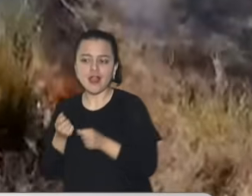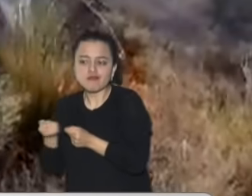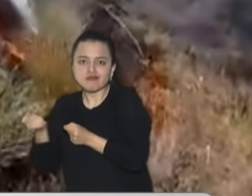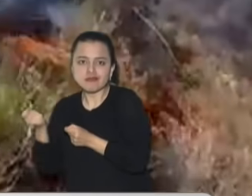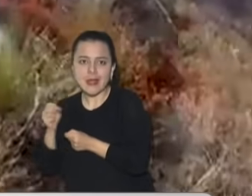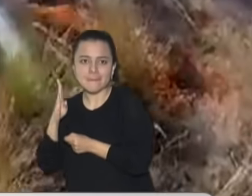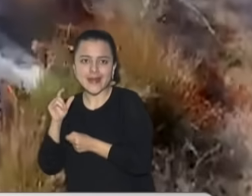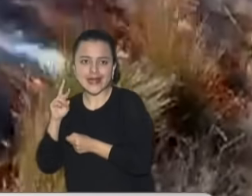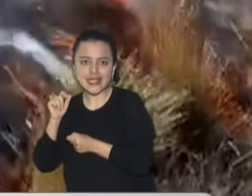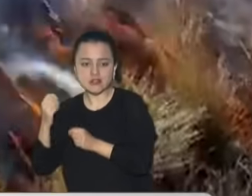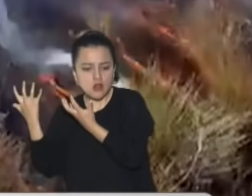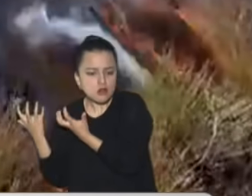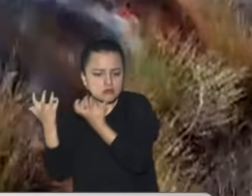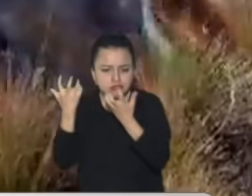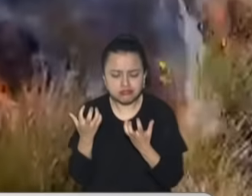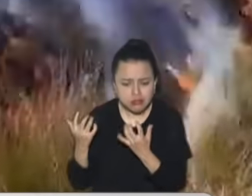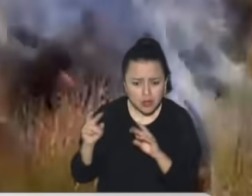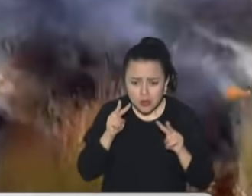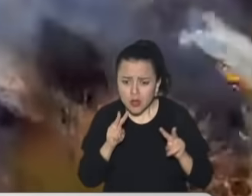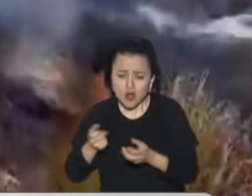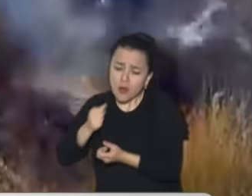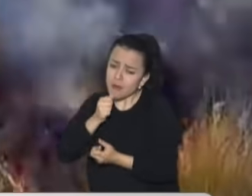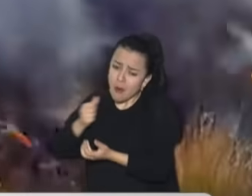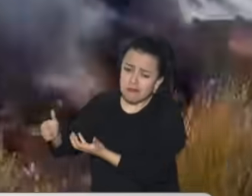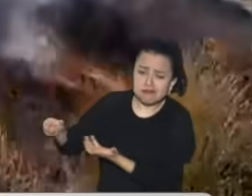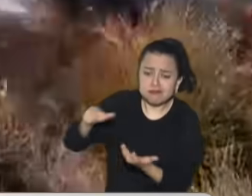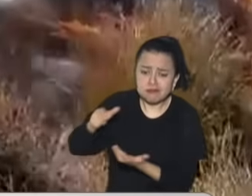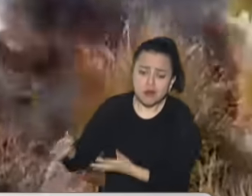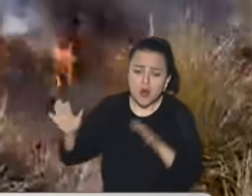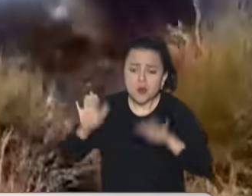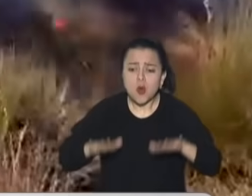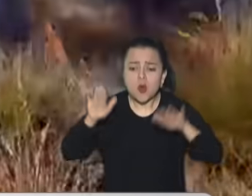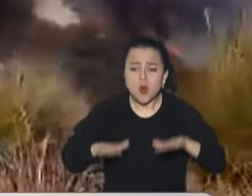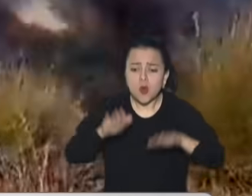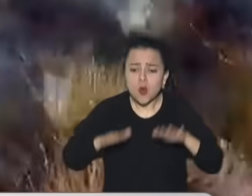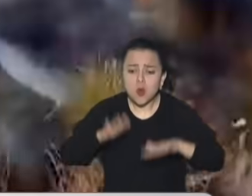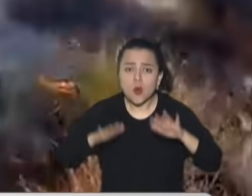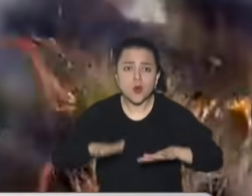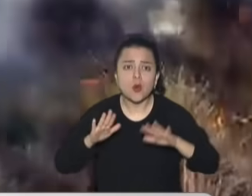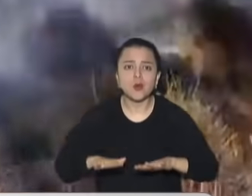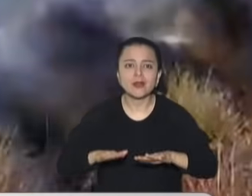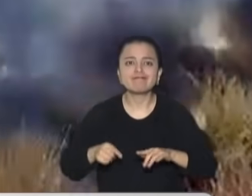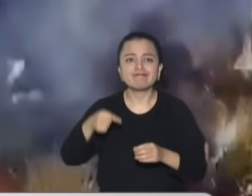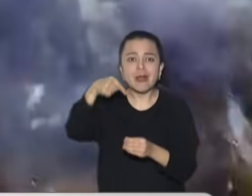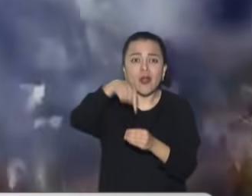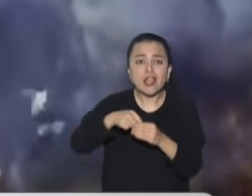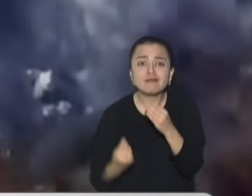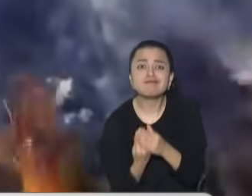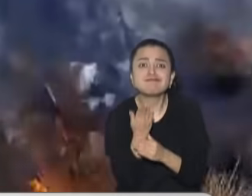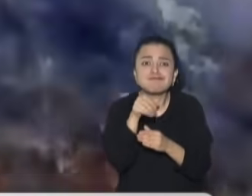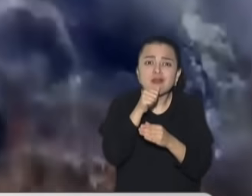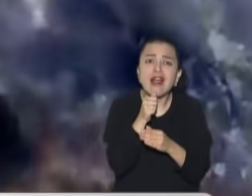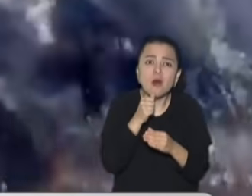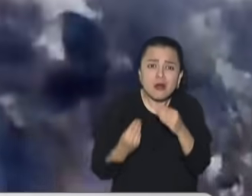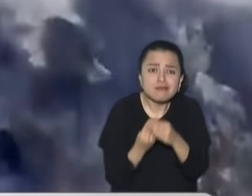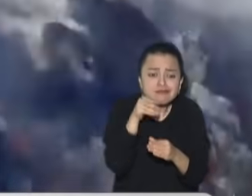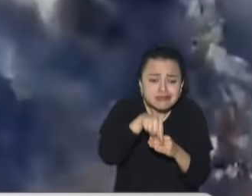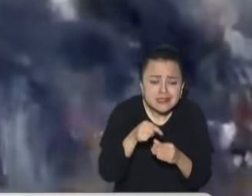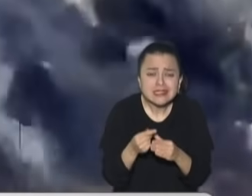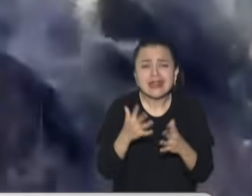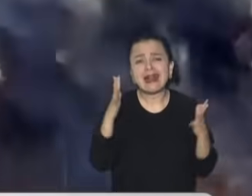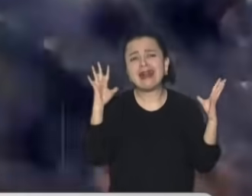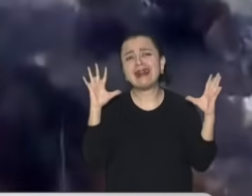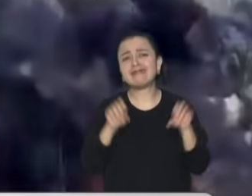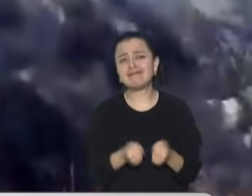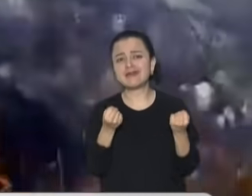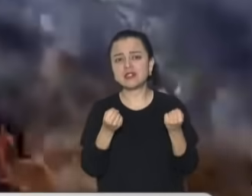llamas. Aunque los frailejones no sufrieron daños, un nacimiento de agua sí se incineró. Aún se desconocen cuáles fueron las causas